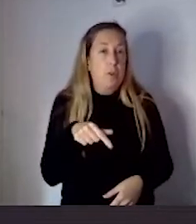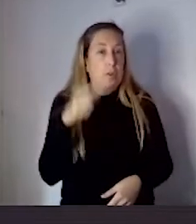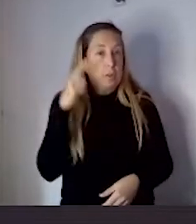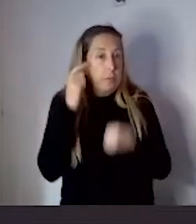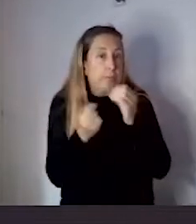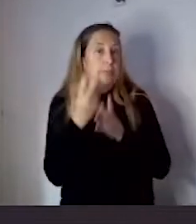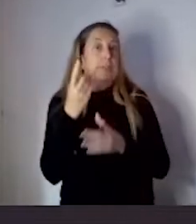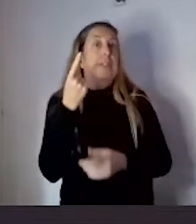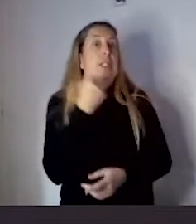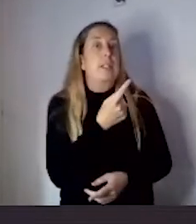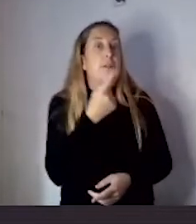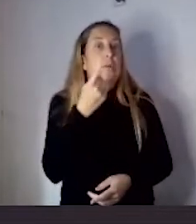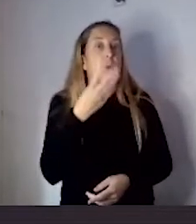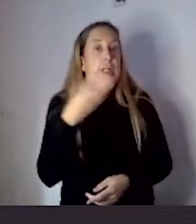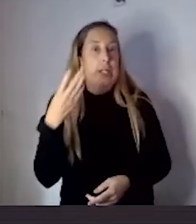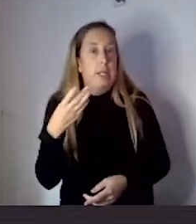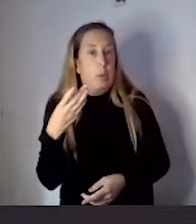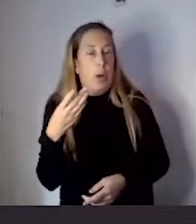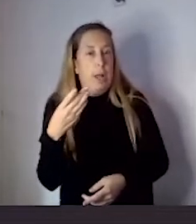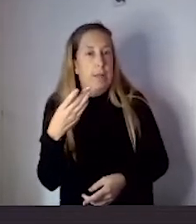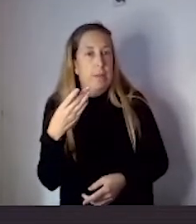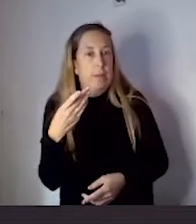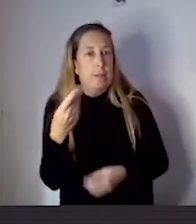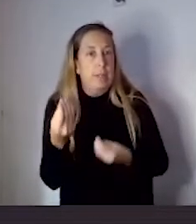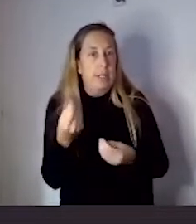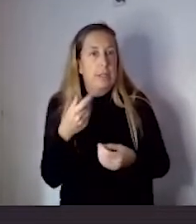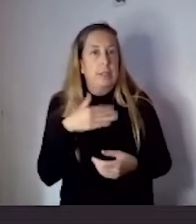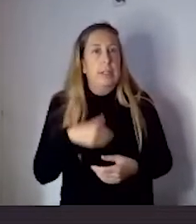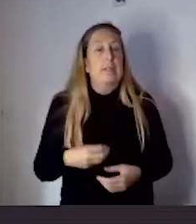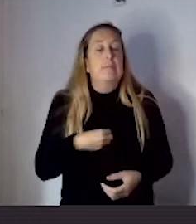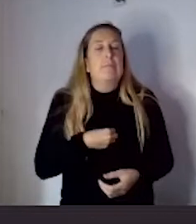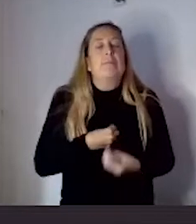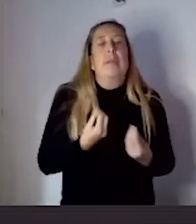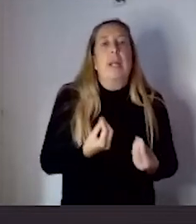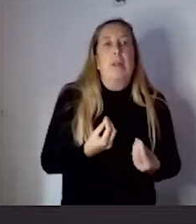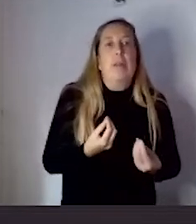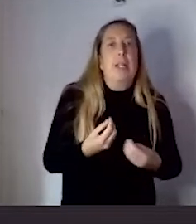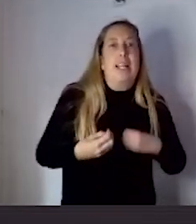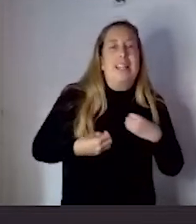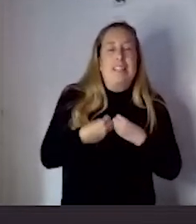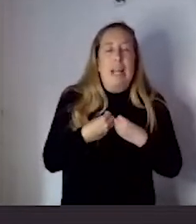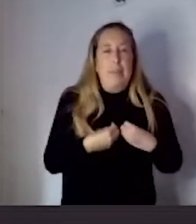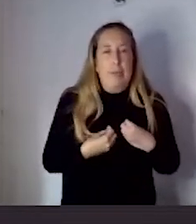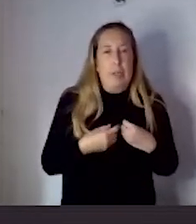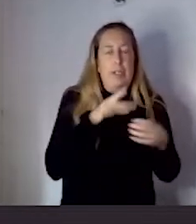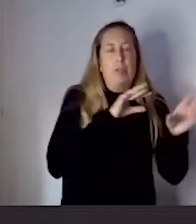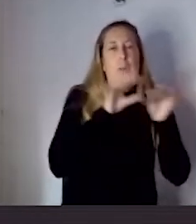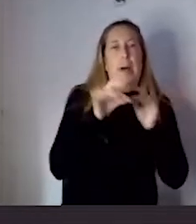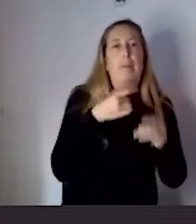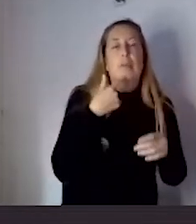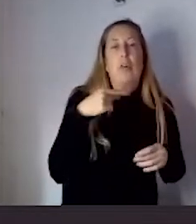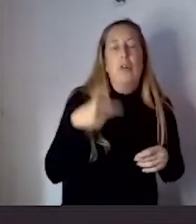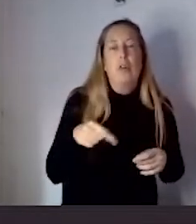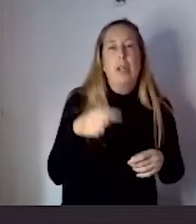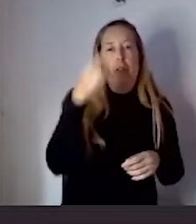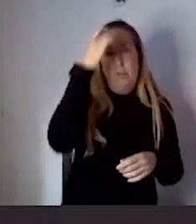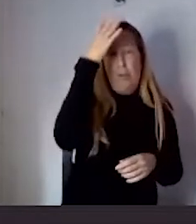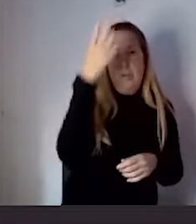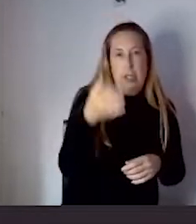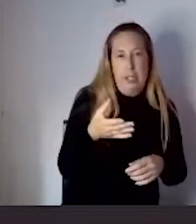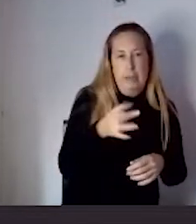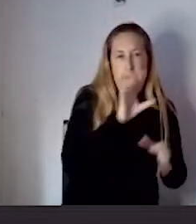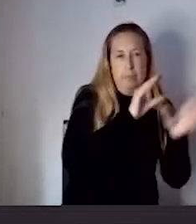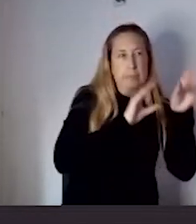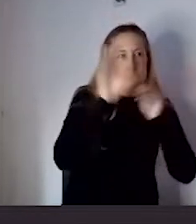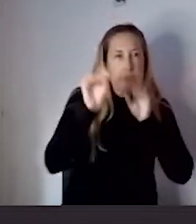inspirados en la energía cromática de nuestras emociones tomamos 12 colores y los representamos a